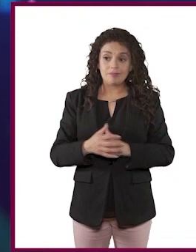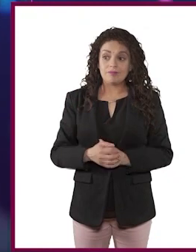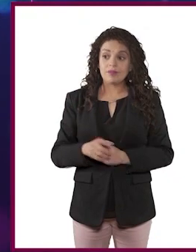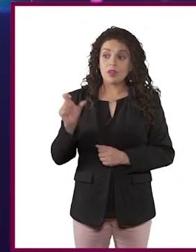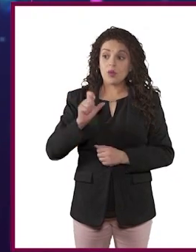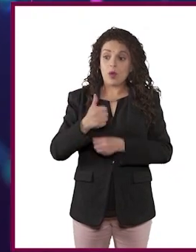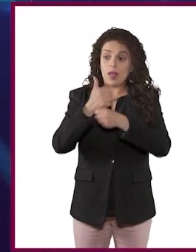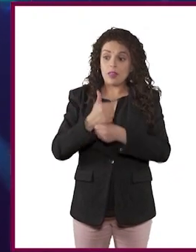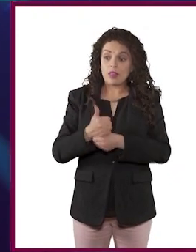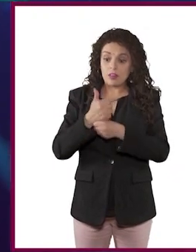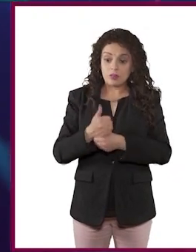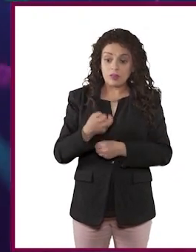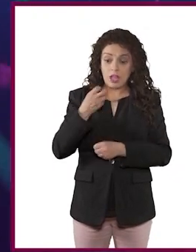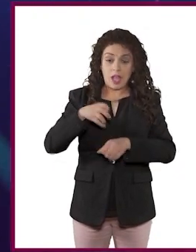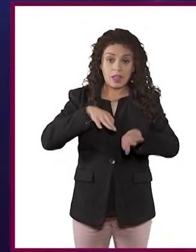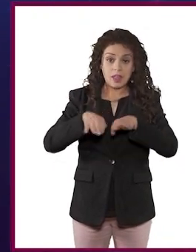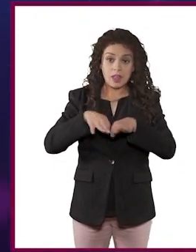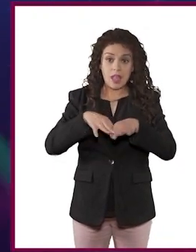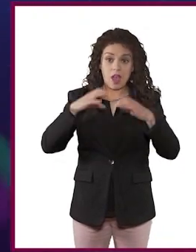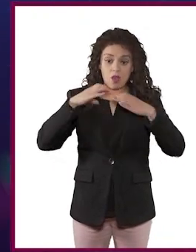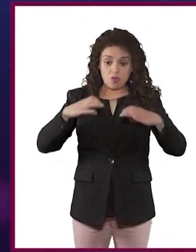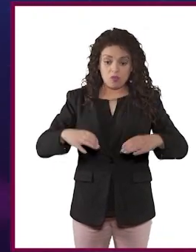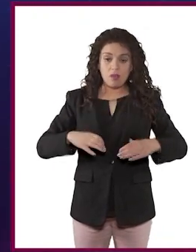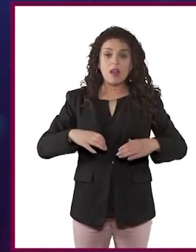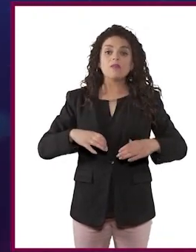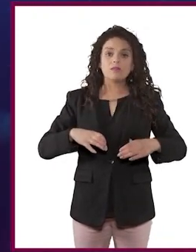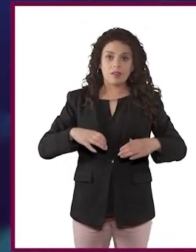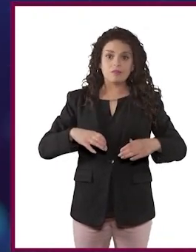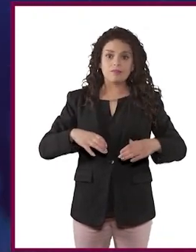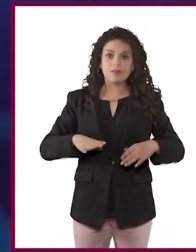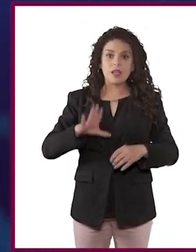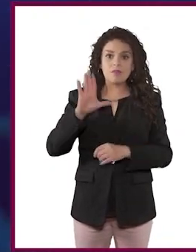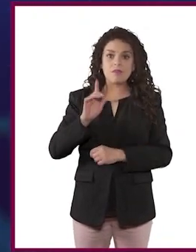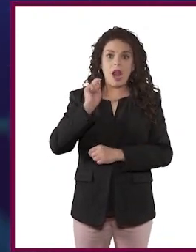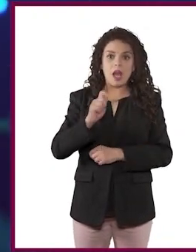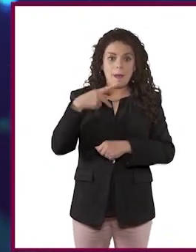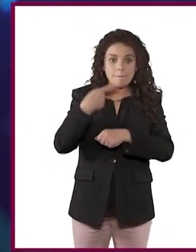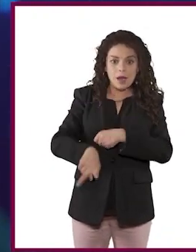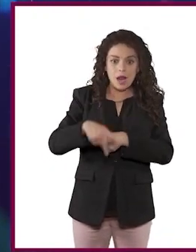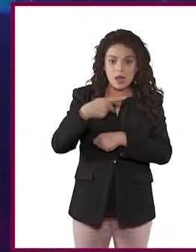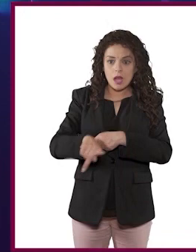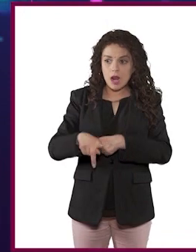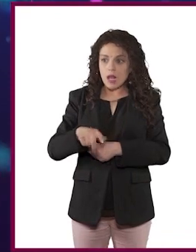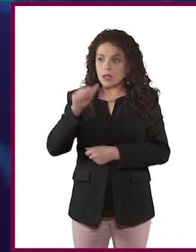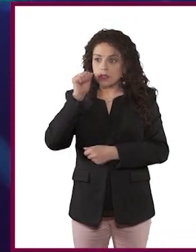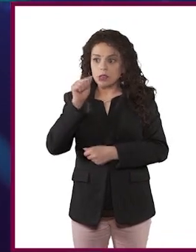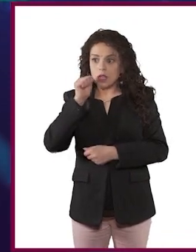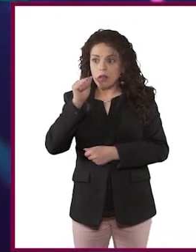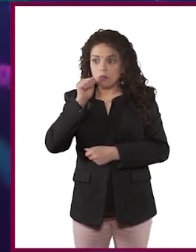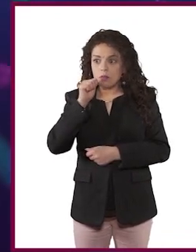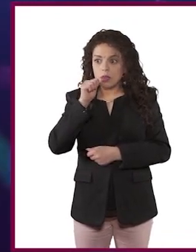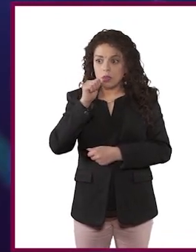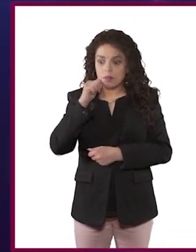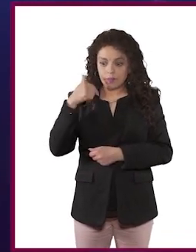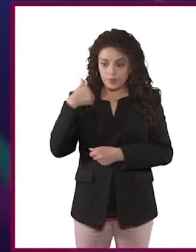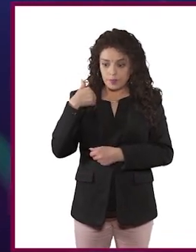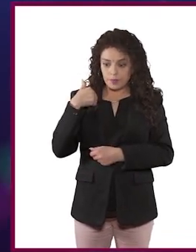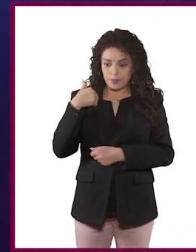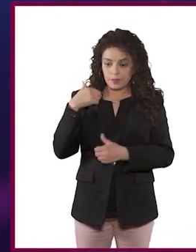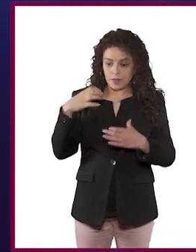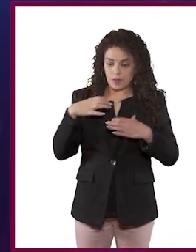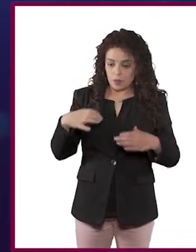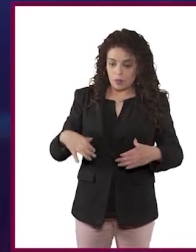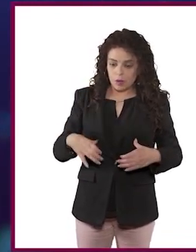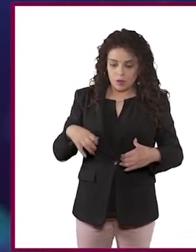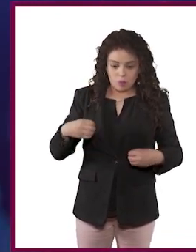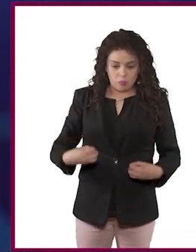violencia laboral, nuestro cuerpo reacciona bajo amenaza, ¿no? Como si estuviéramos viviendo un gran peligro y entonces nuestro sistema simpático empieza